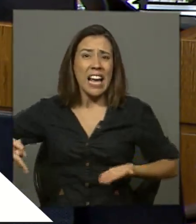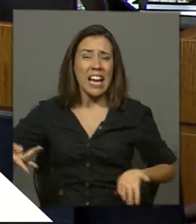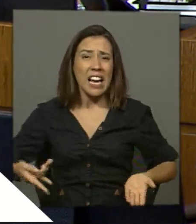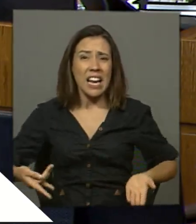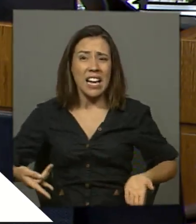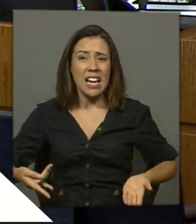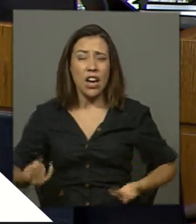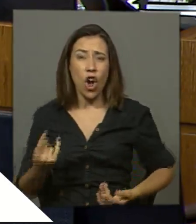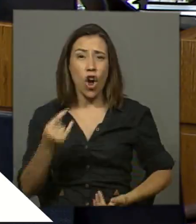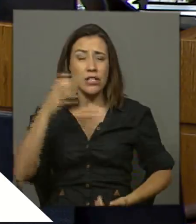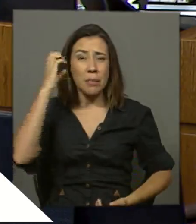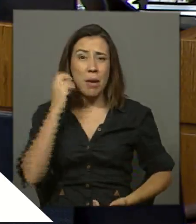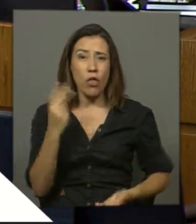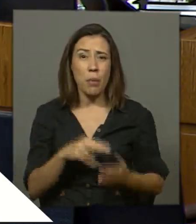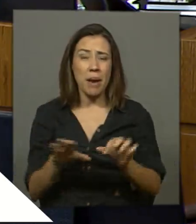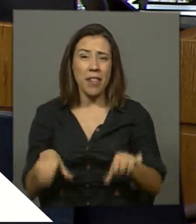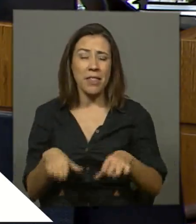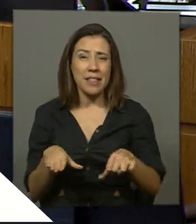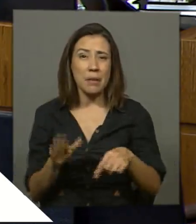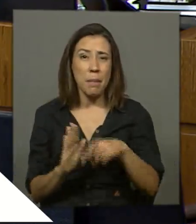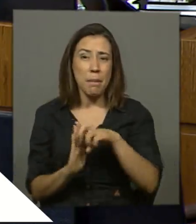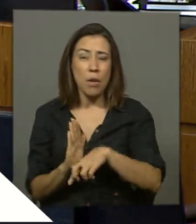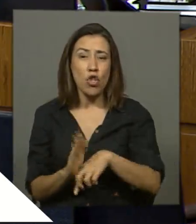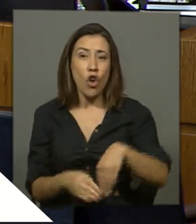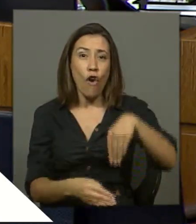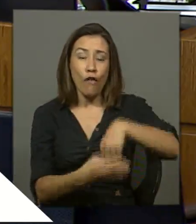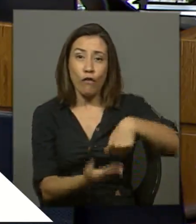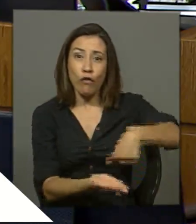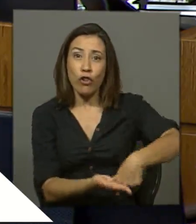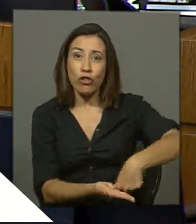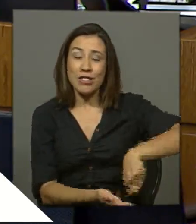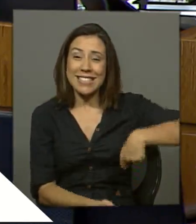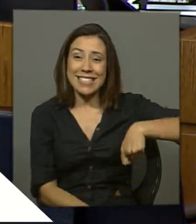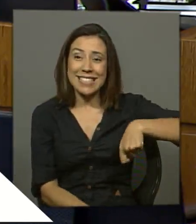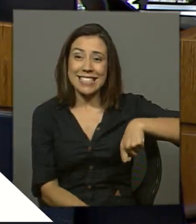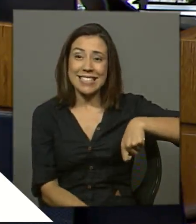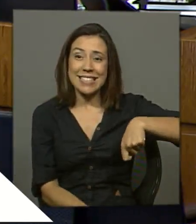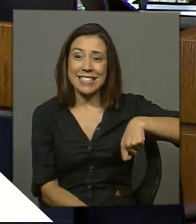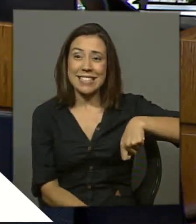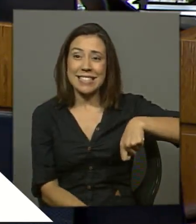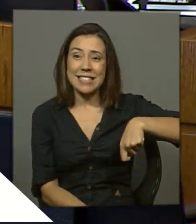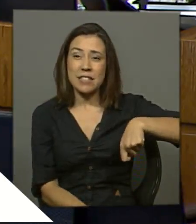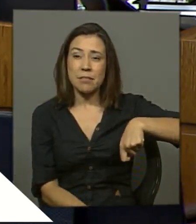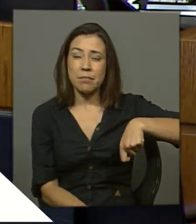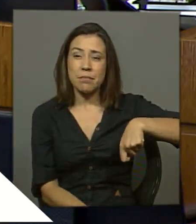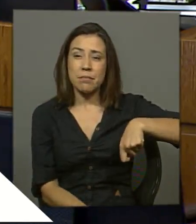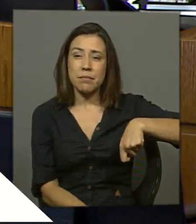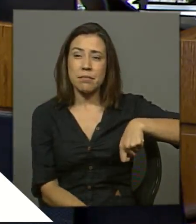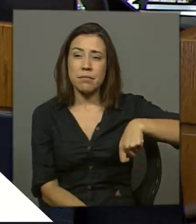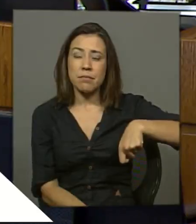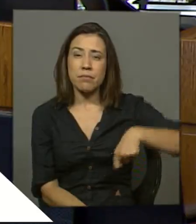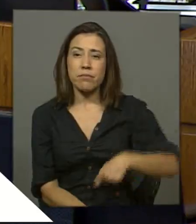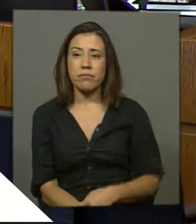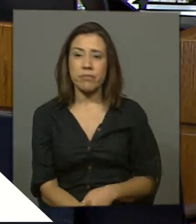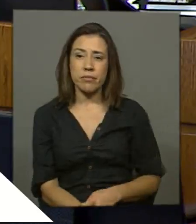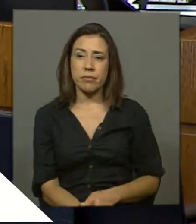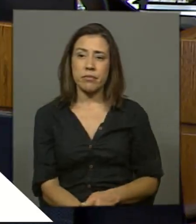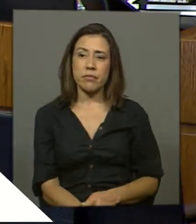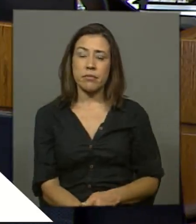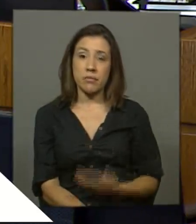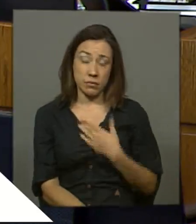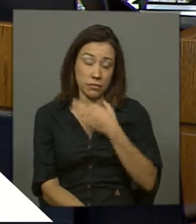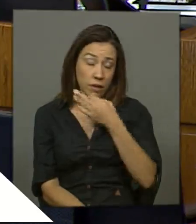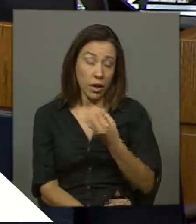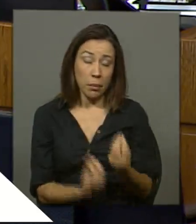el 11 de mayo 2016 este proyecto se votó en el senado presidente por suio ministros y le quiero